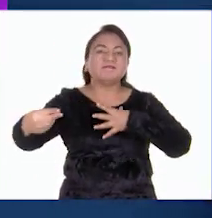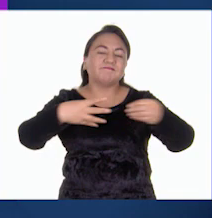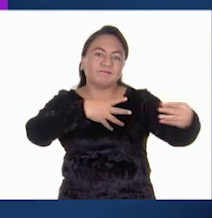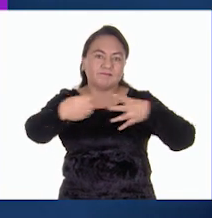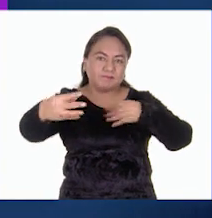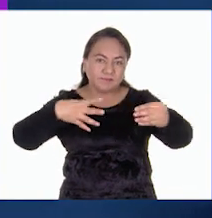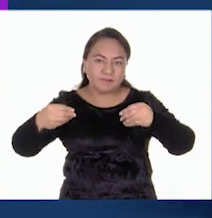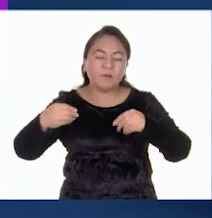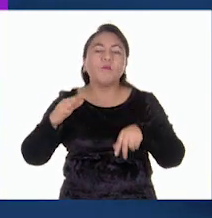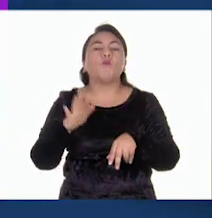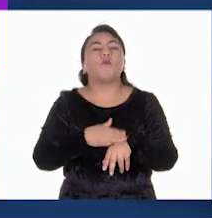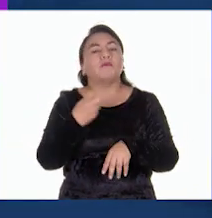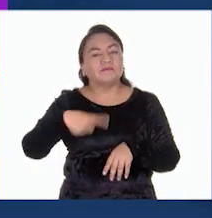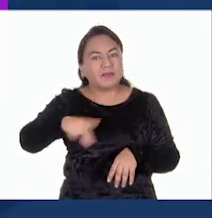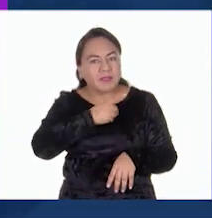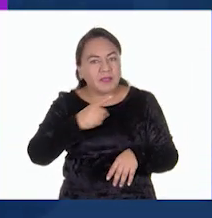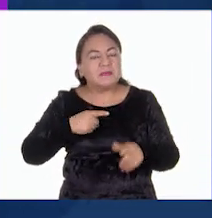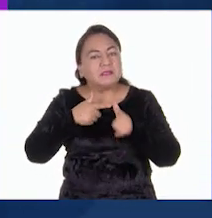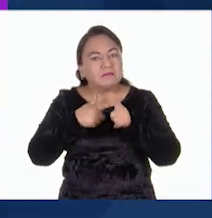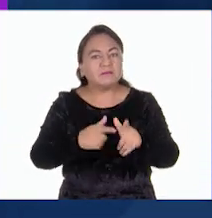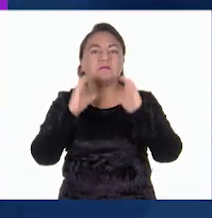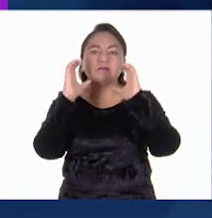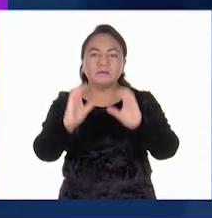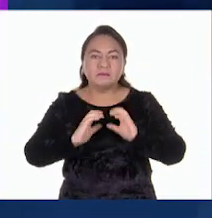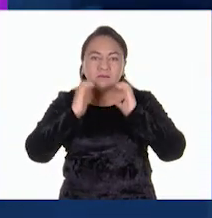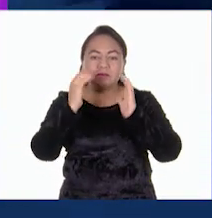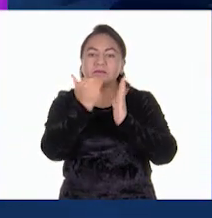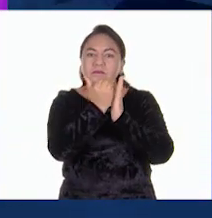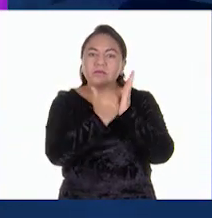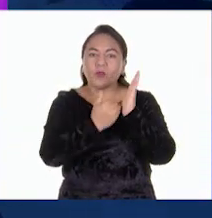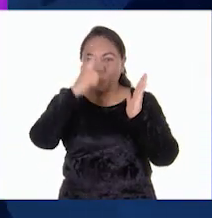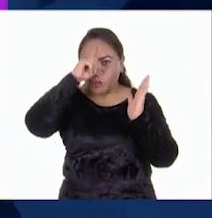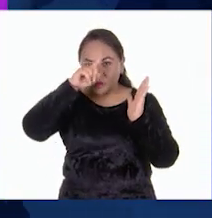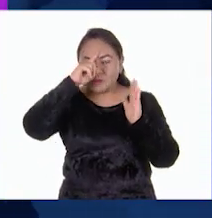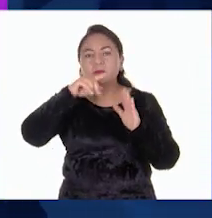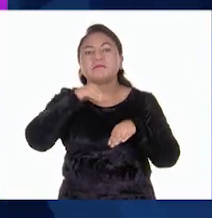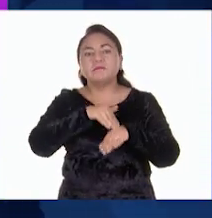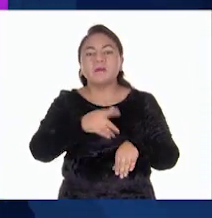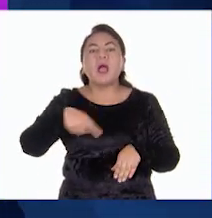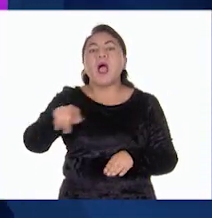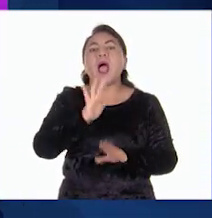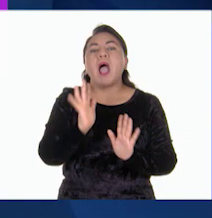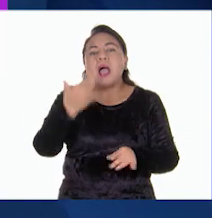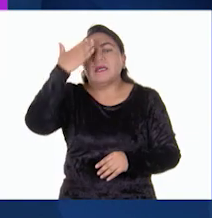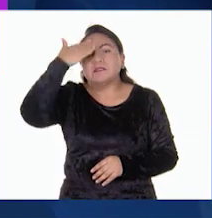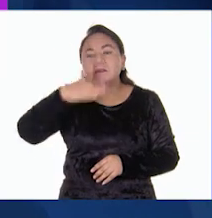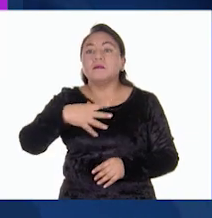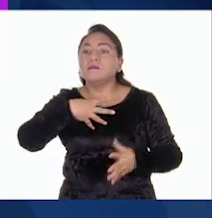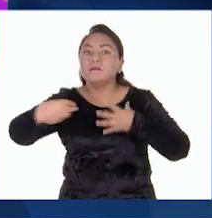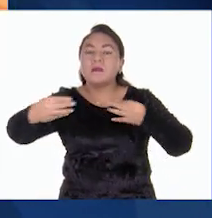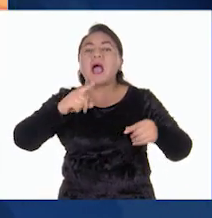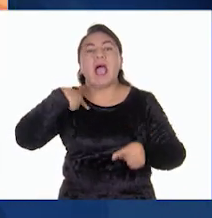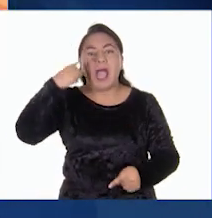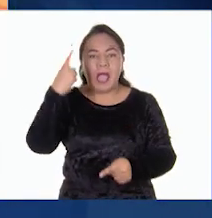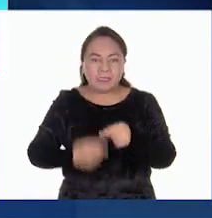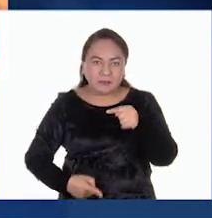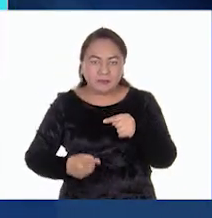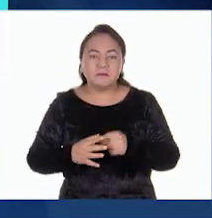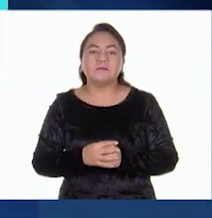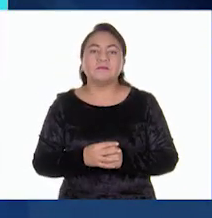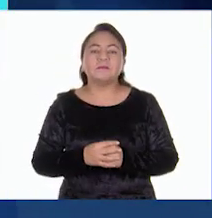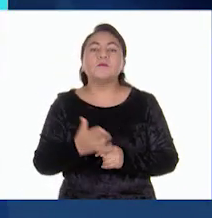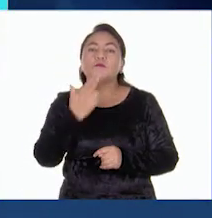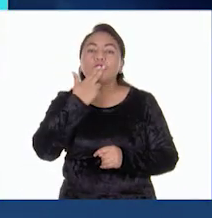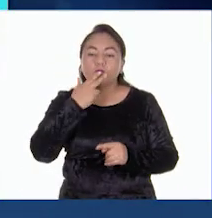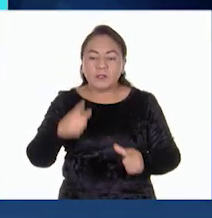personas. Por eso hay que continuar cuidándonos siguiendo las buenas prácticas que ya todos conocemos para evitar contagiarnos.